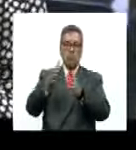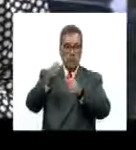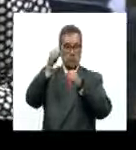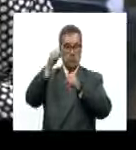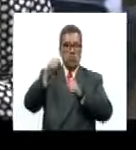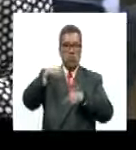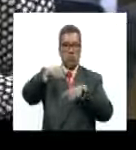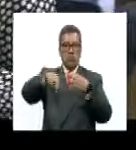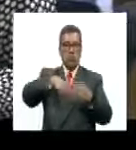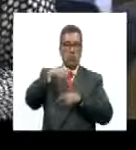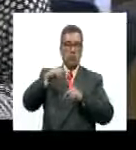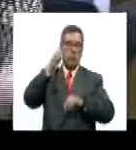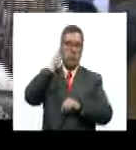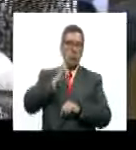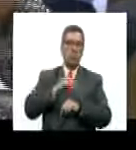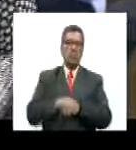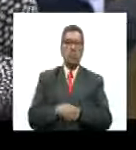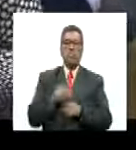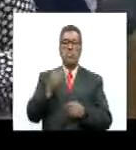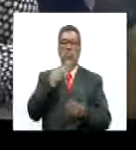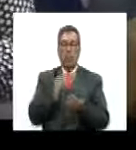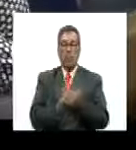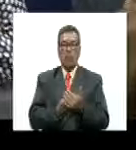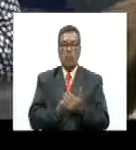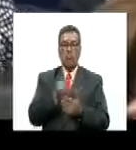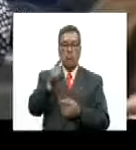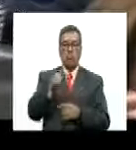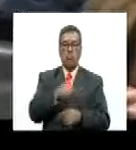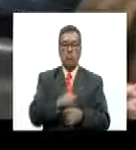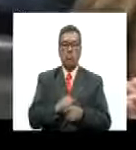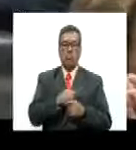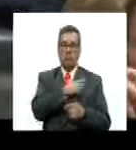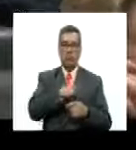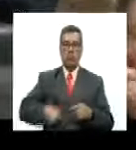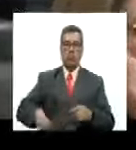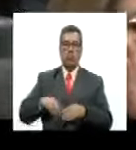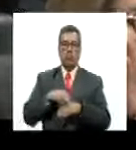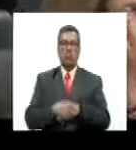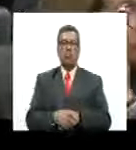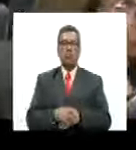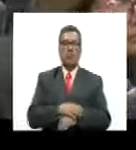la Revolución Bolivariana. Muchas gracias, estimado presidente.